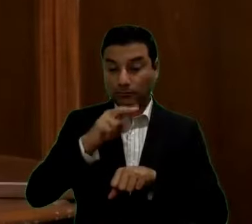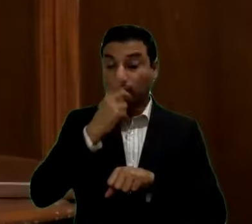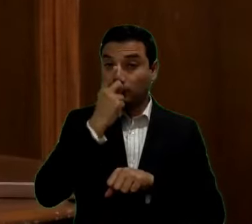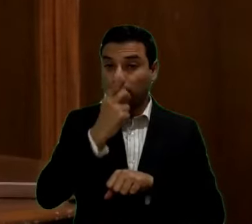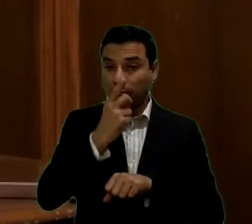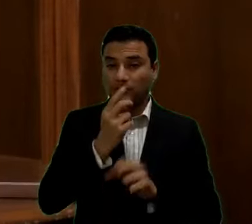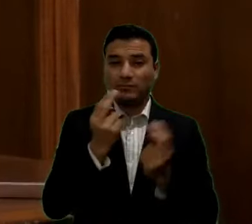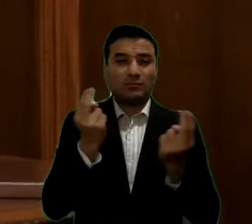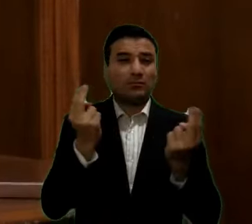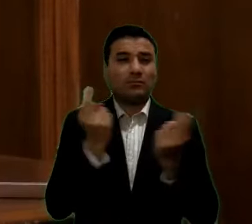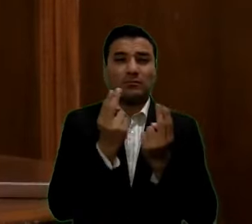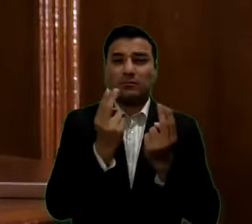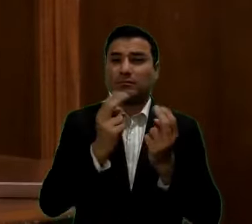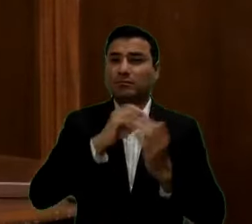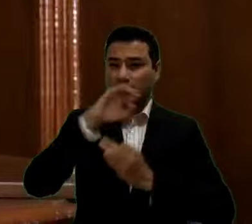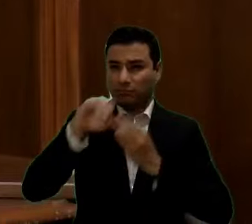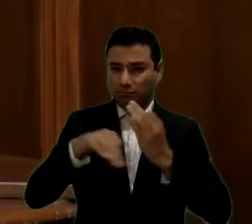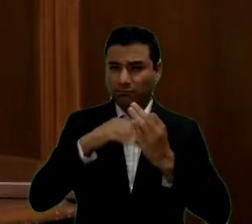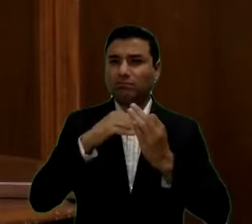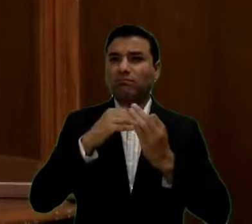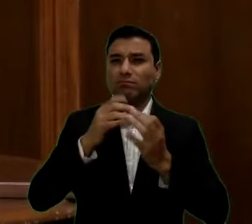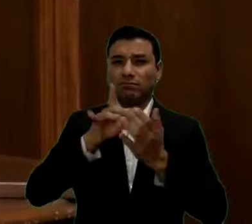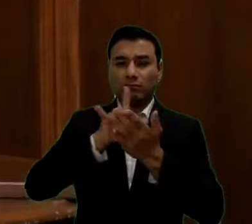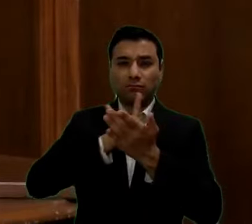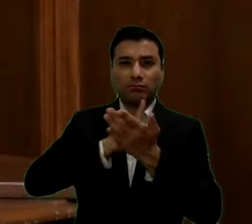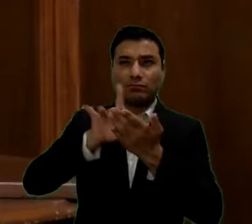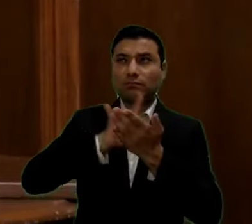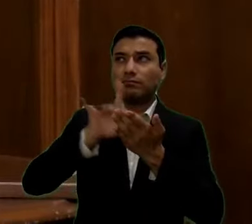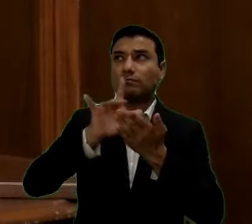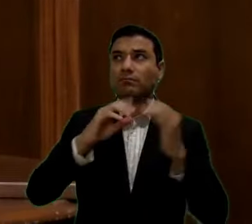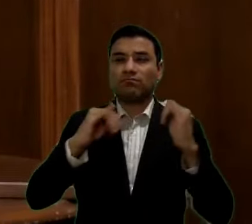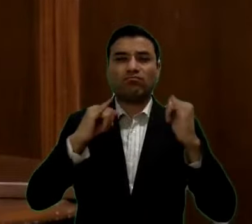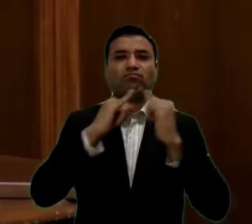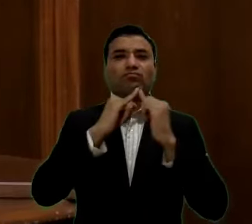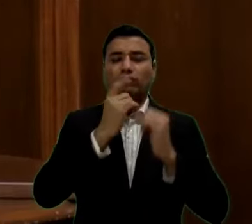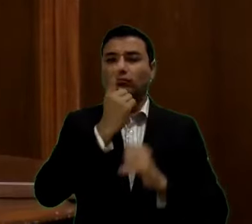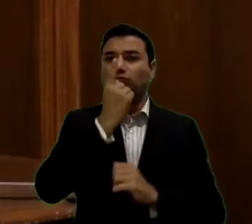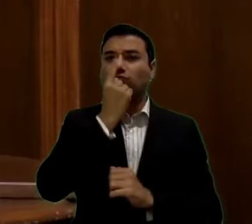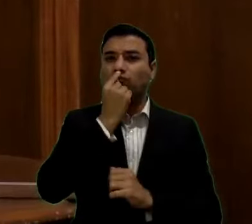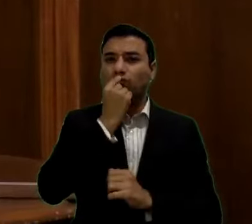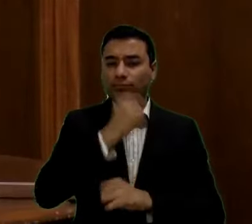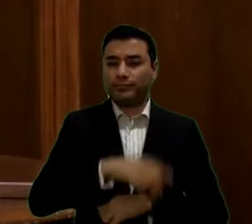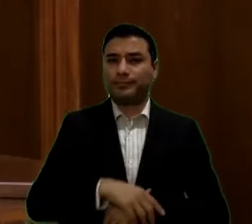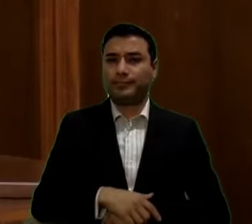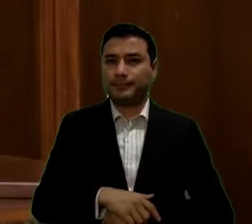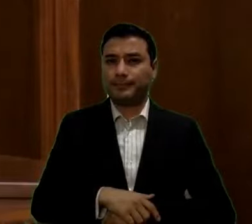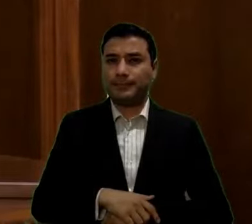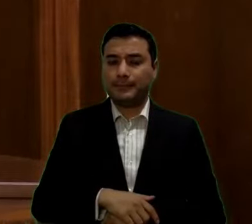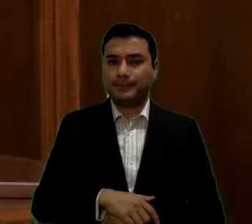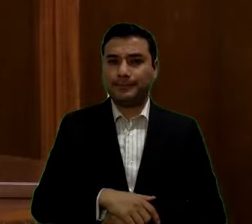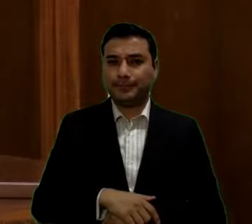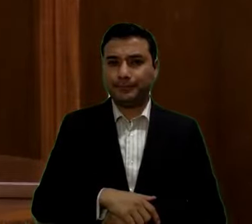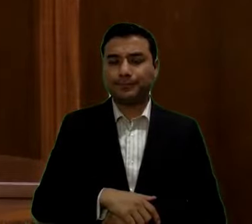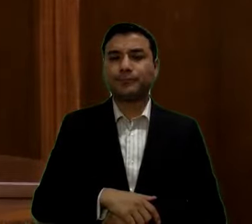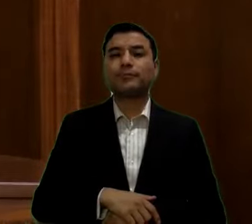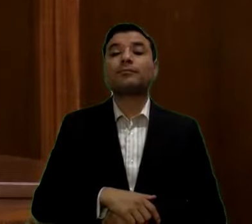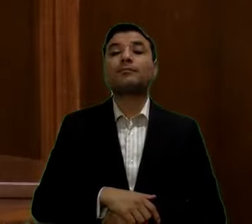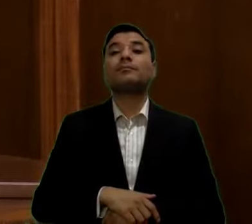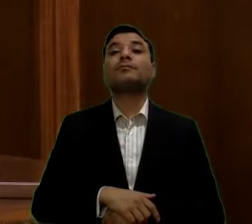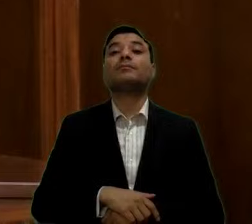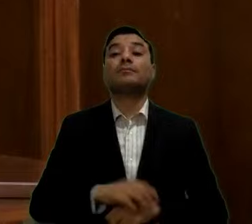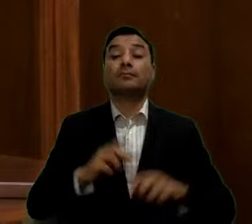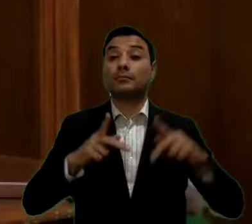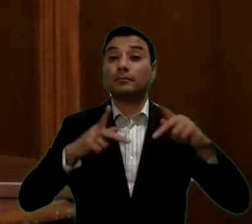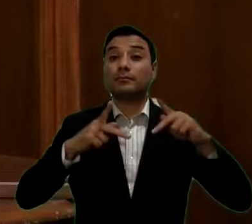y sobre todo apoyar a las instituciones de seguridad. De esta manera, la sociedad toma un